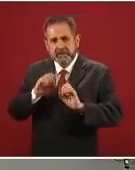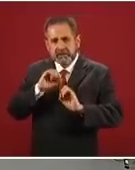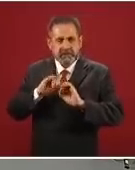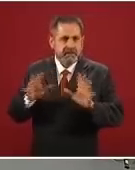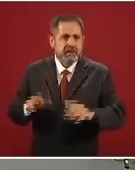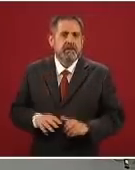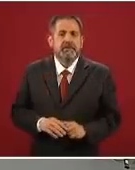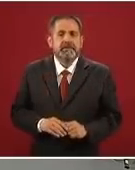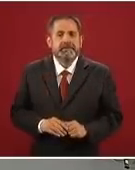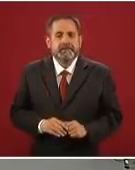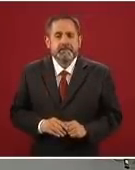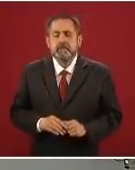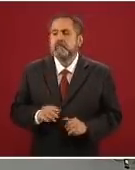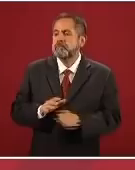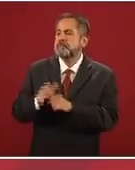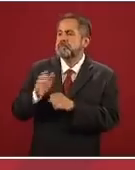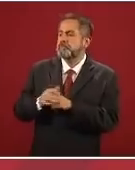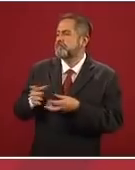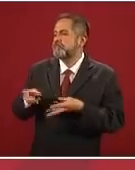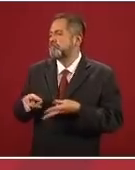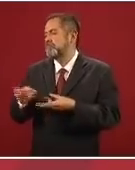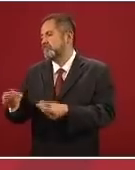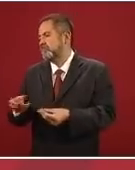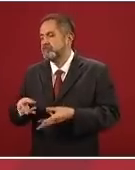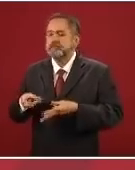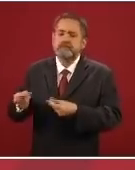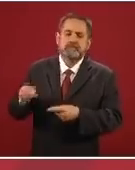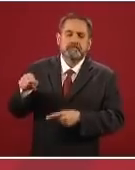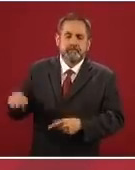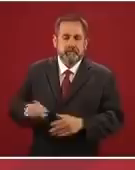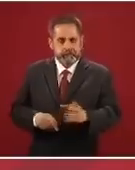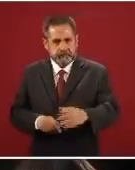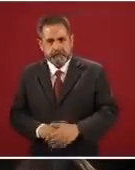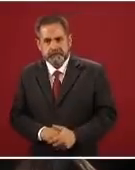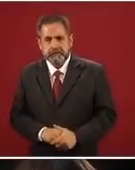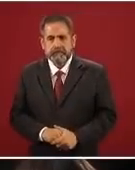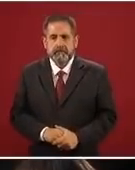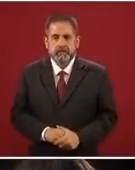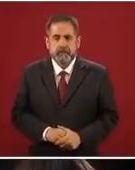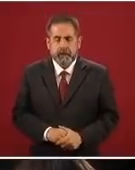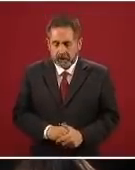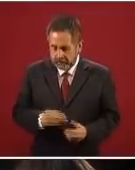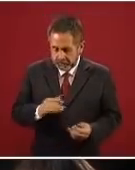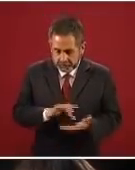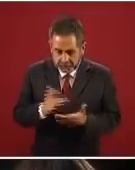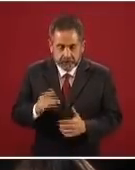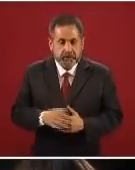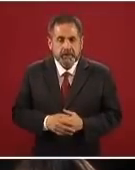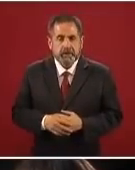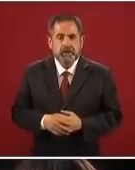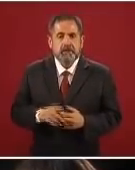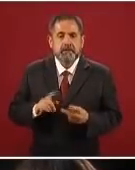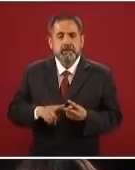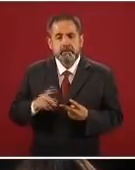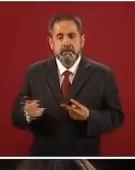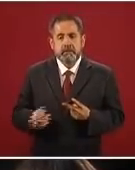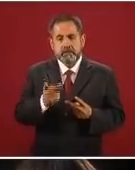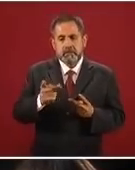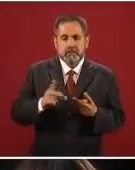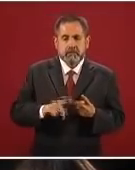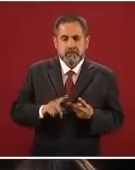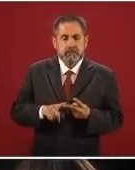lo que se maneje por este fondo. Presidente, muchas gracias. La siguiente pregunta